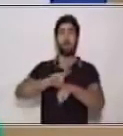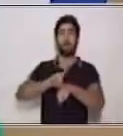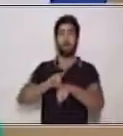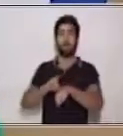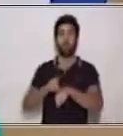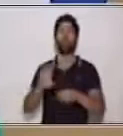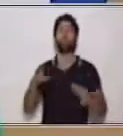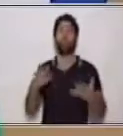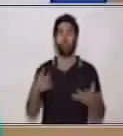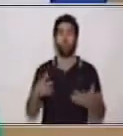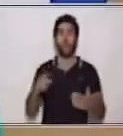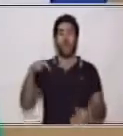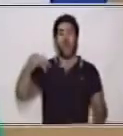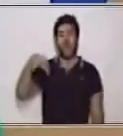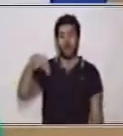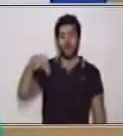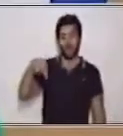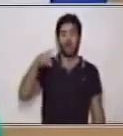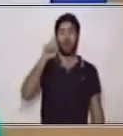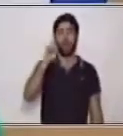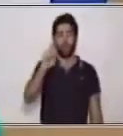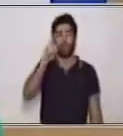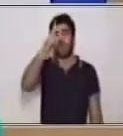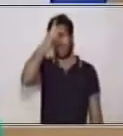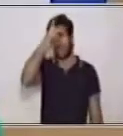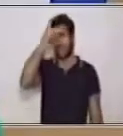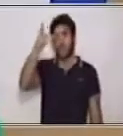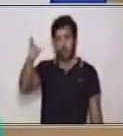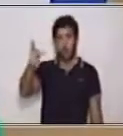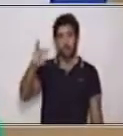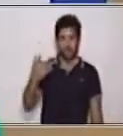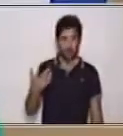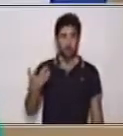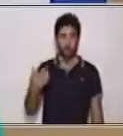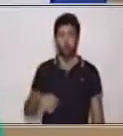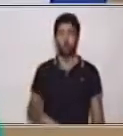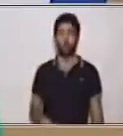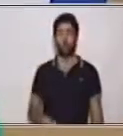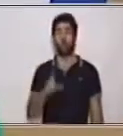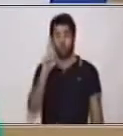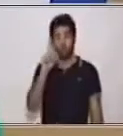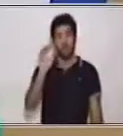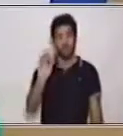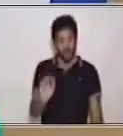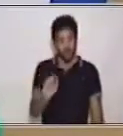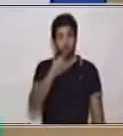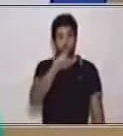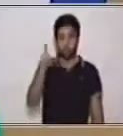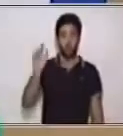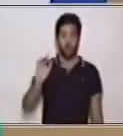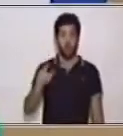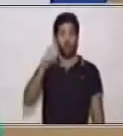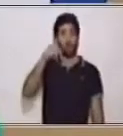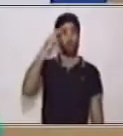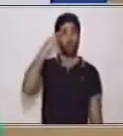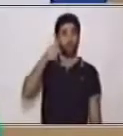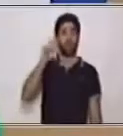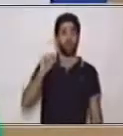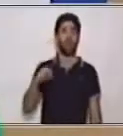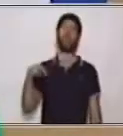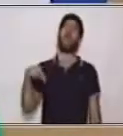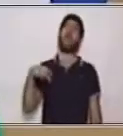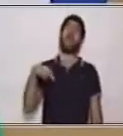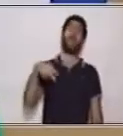un kilómetro? 13 minutos en caminar un kilómetro. Si tú eres niño, tú sabes que te puedes hacer